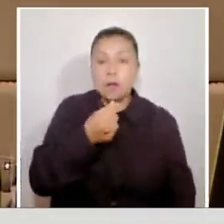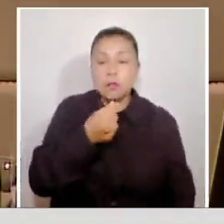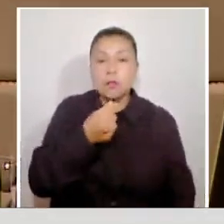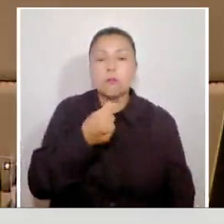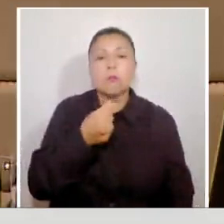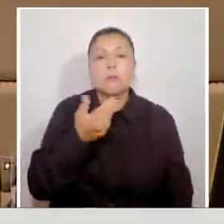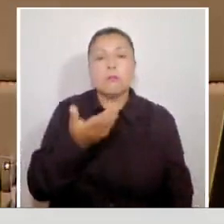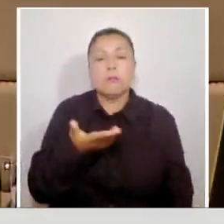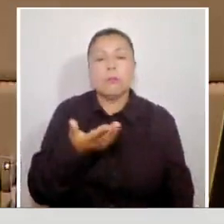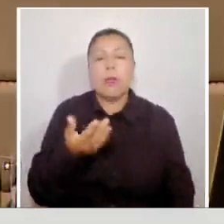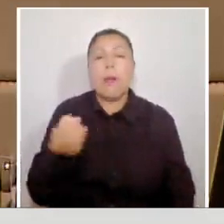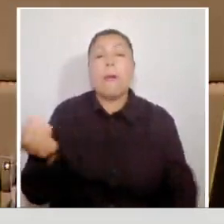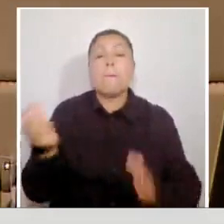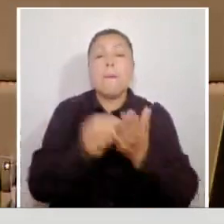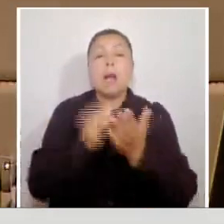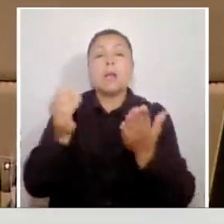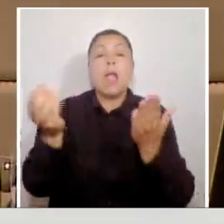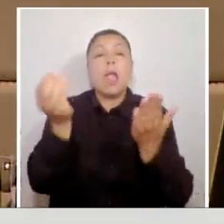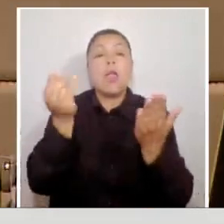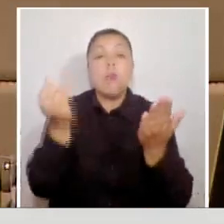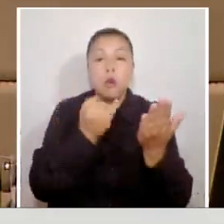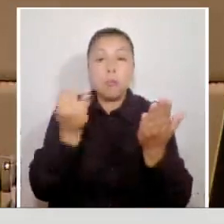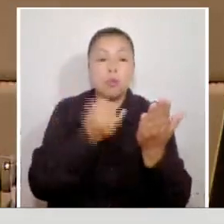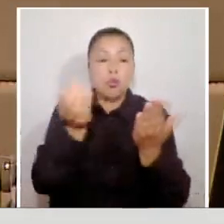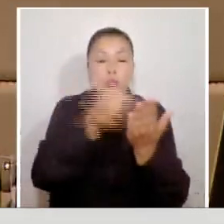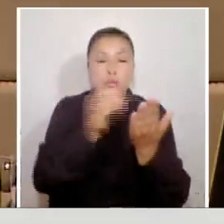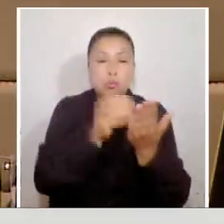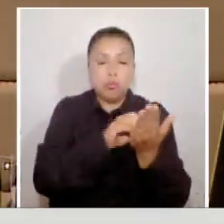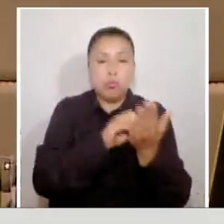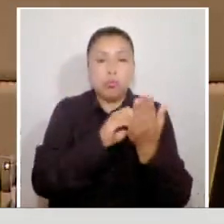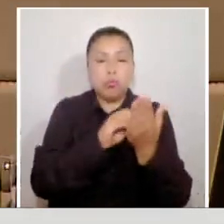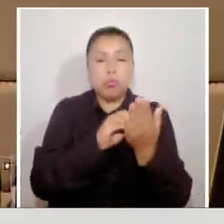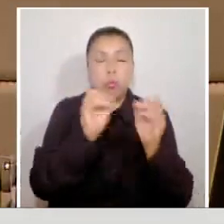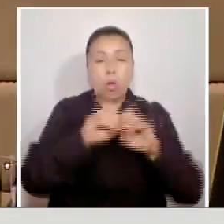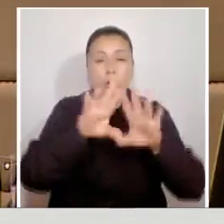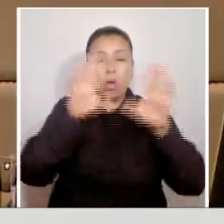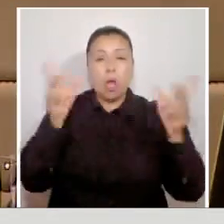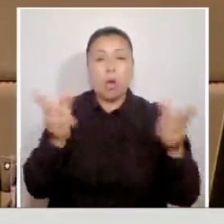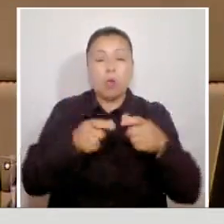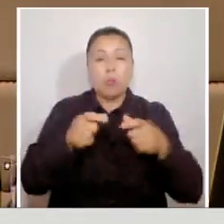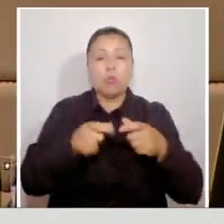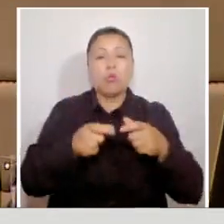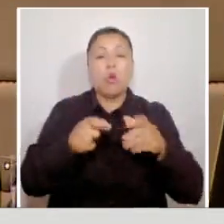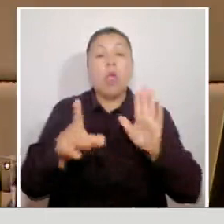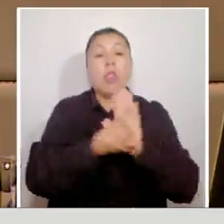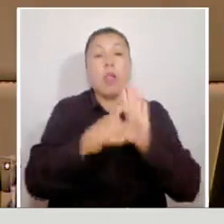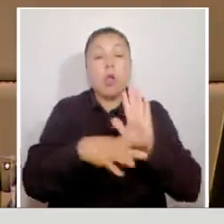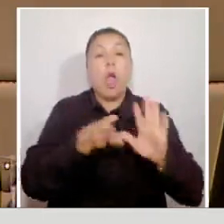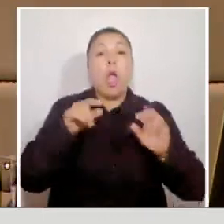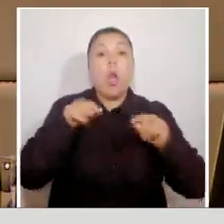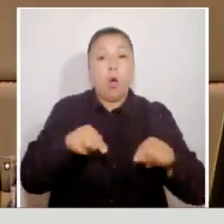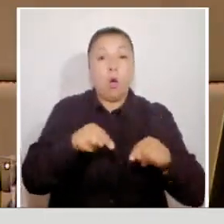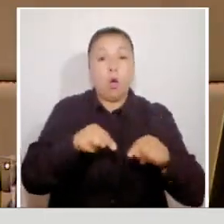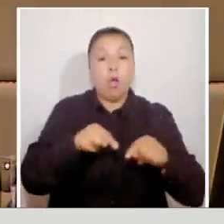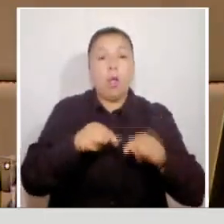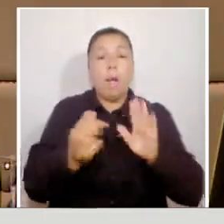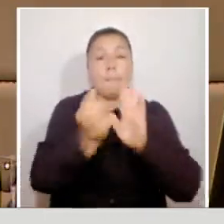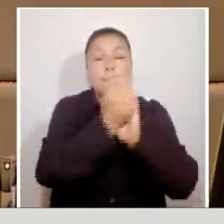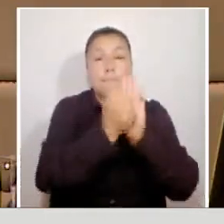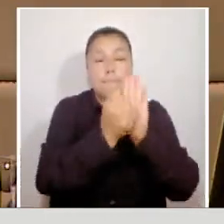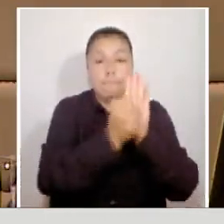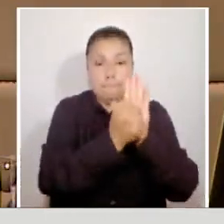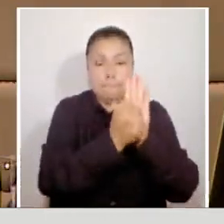antecedentes que permitan esclarecer la comisión de delitos Es crucial que hoy aprobemos los artículos que que